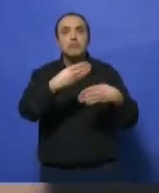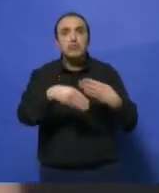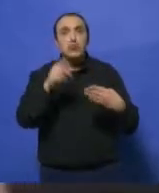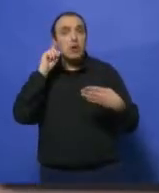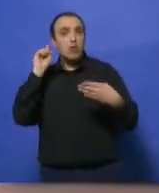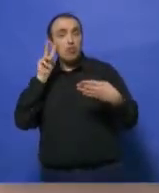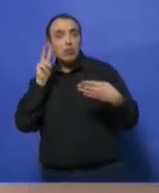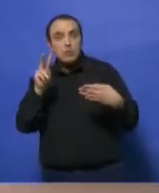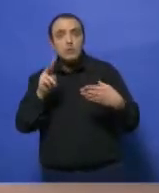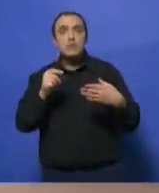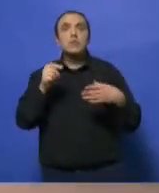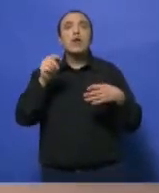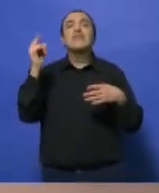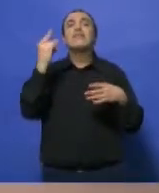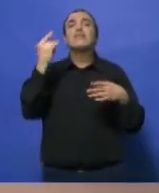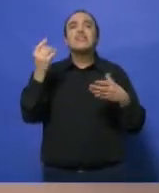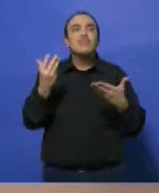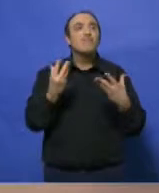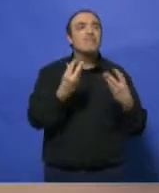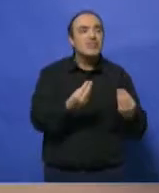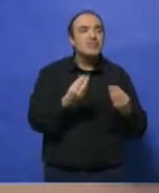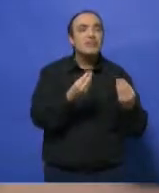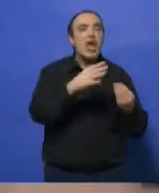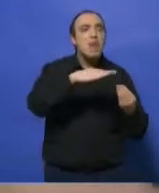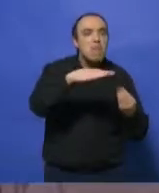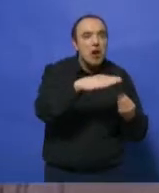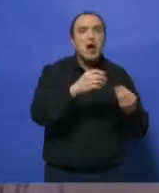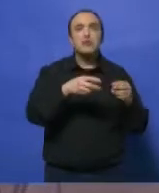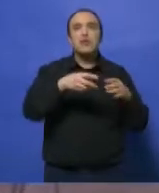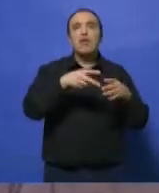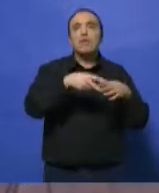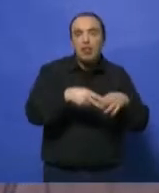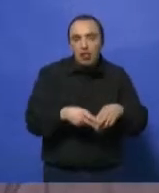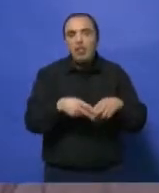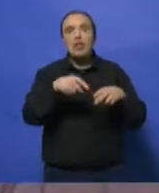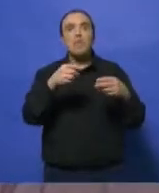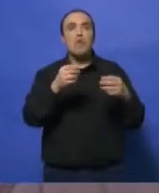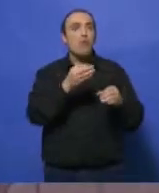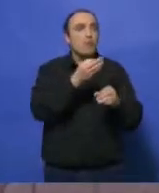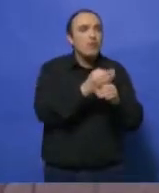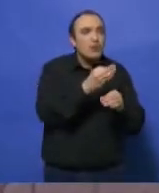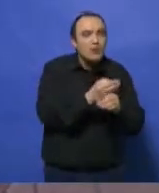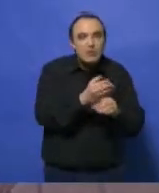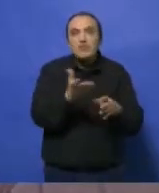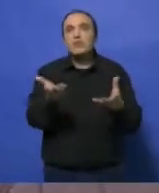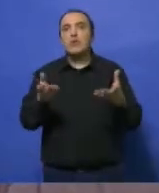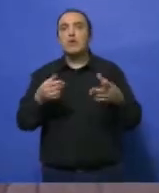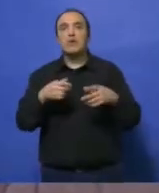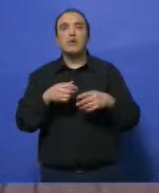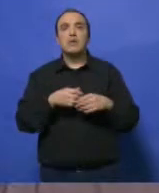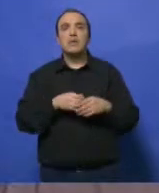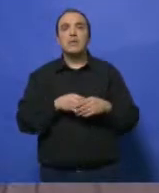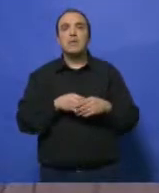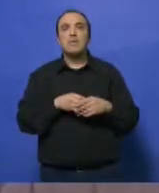equipos y el espacio, digamos, y el apoyo de los profesores y demás para llevar a cabo este proyecto, que